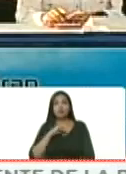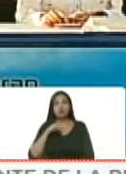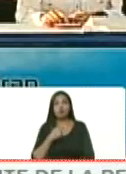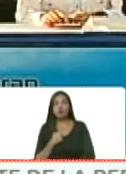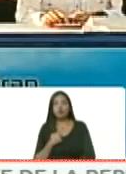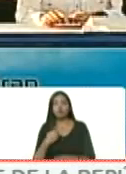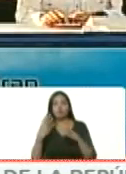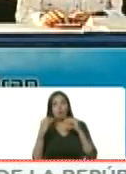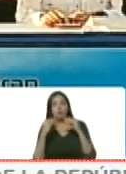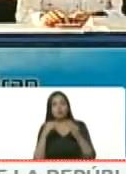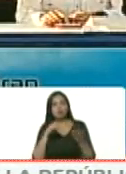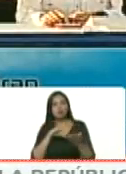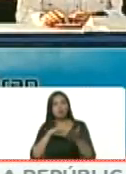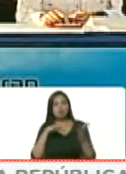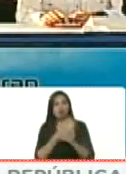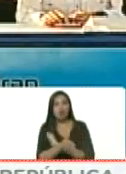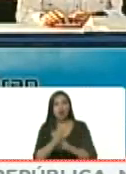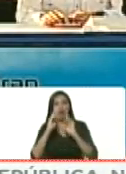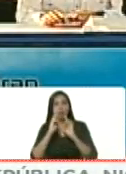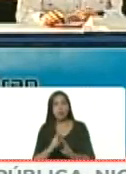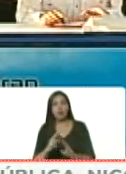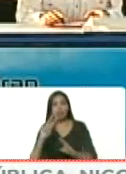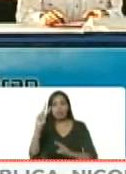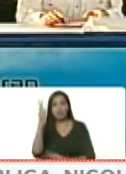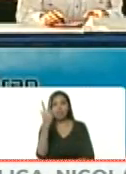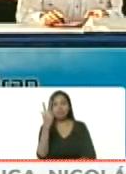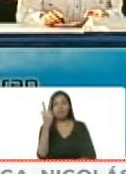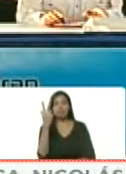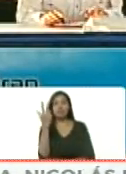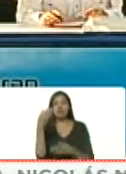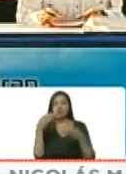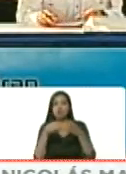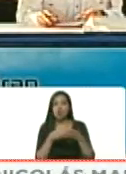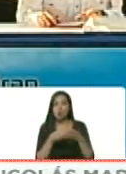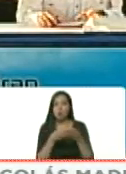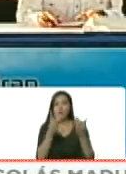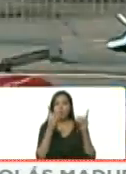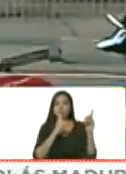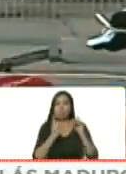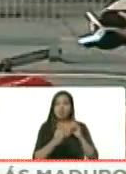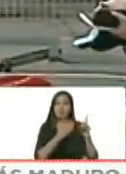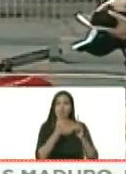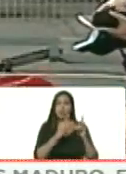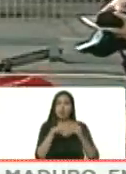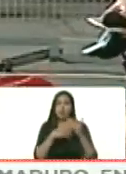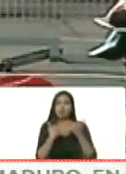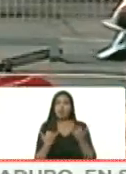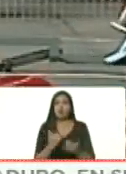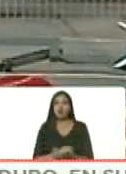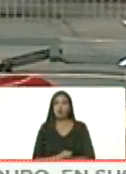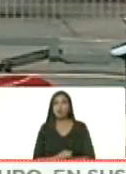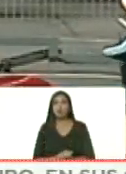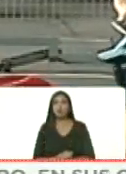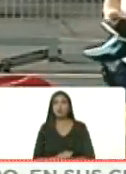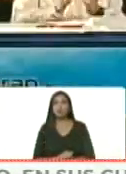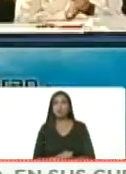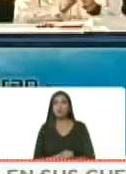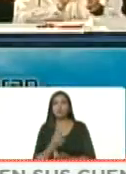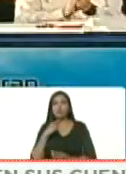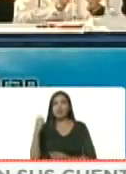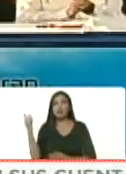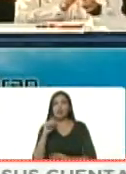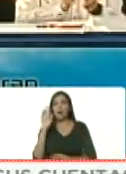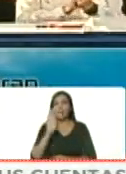hablar sobre los resultados de la tercera ronda de la mesa de diálogo de Barbados. Ahí llegó